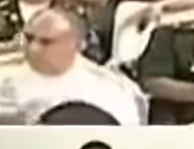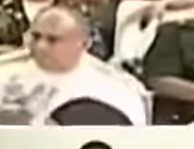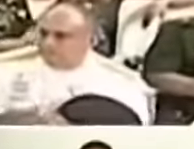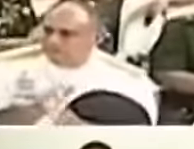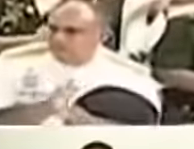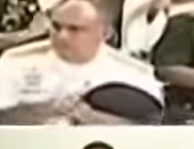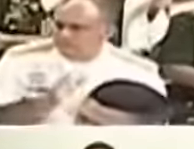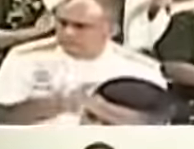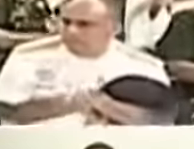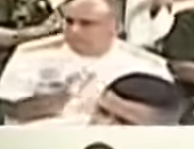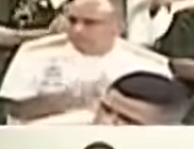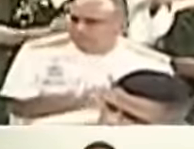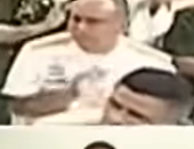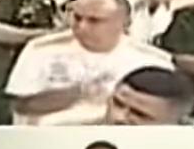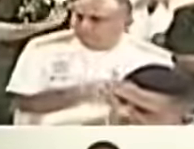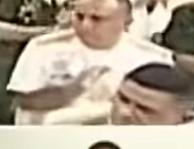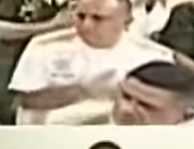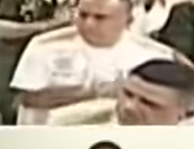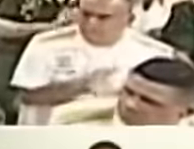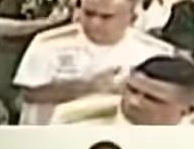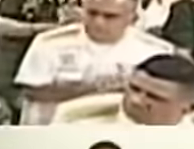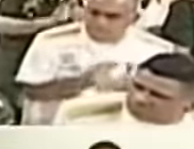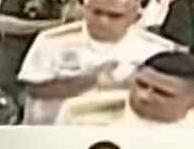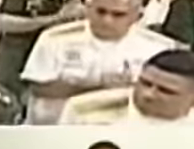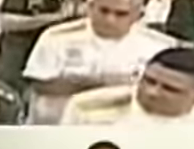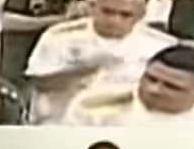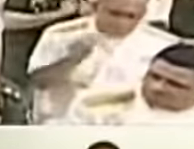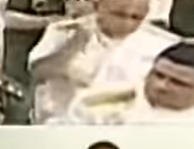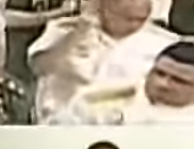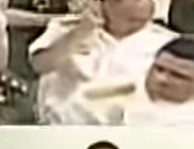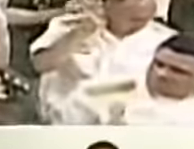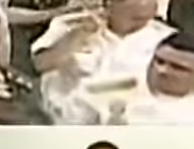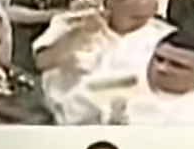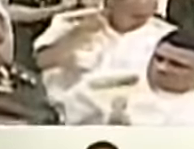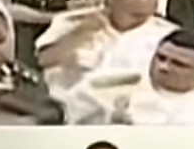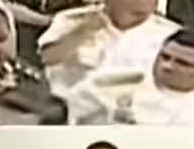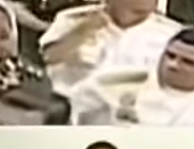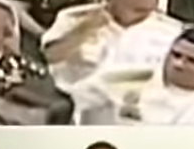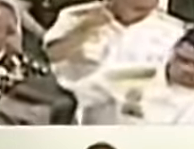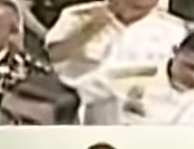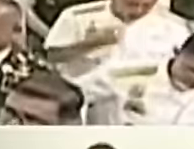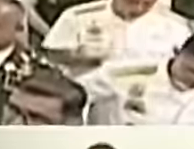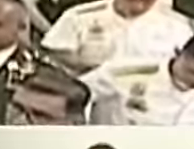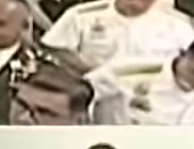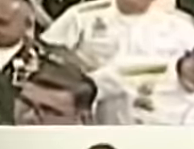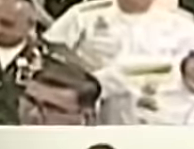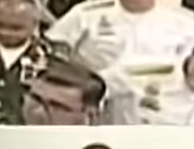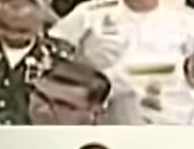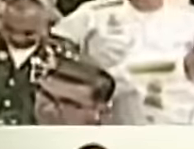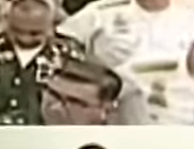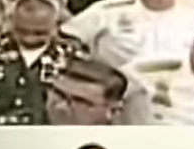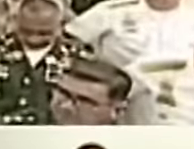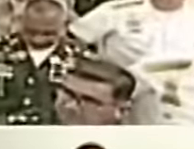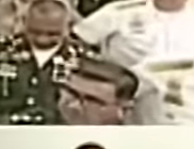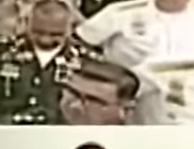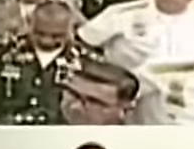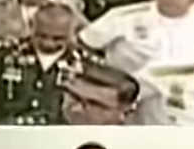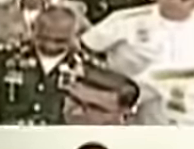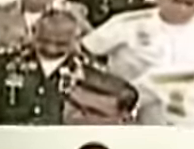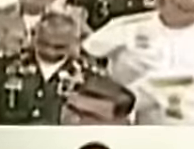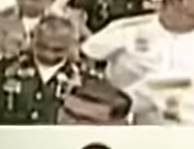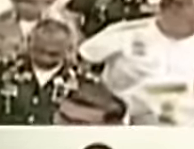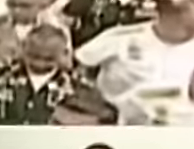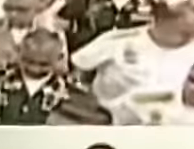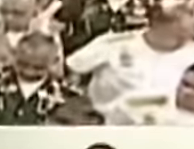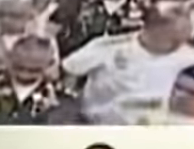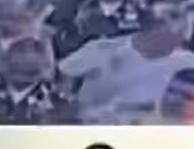Muchas gracias, señor presidente. Usted ha retratado muy bien el